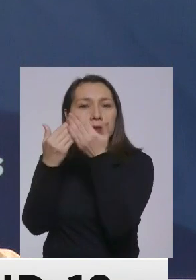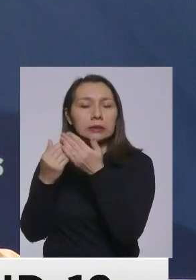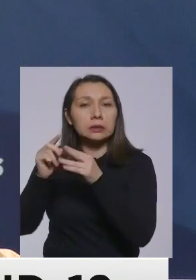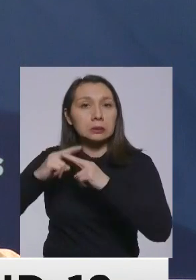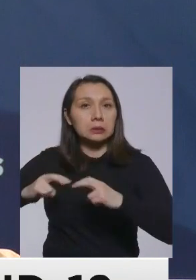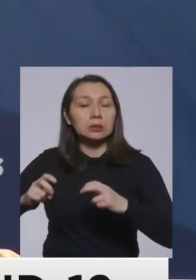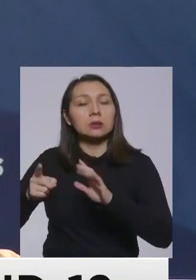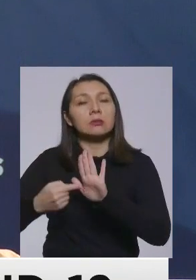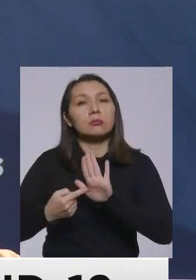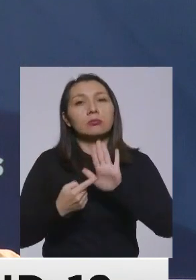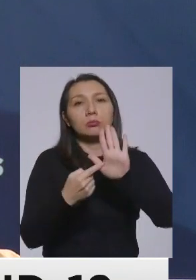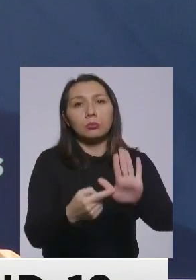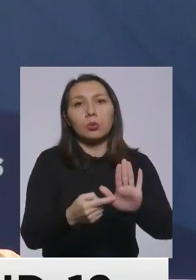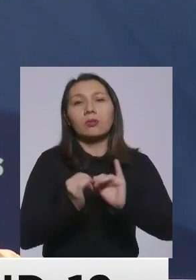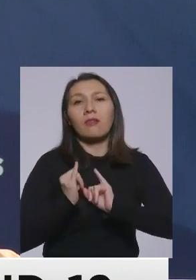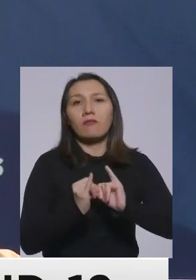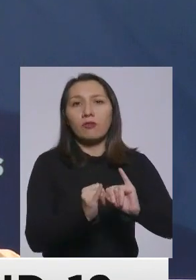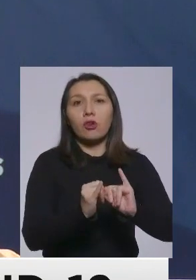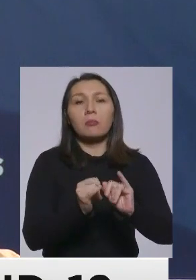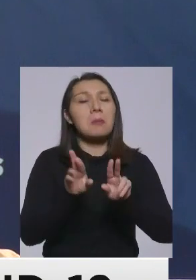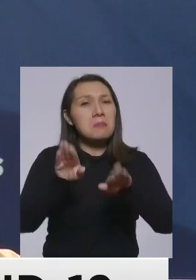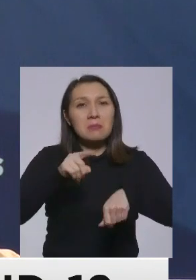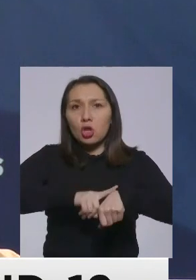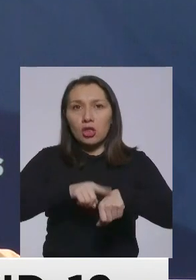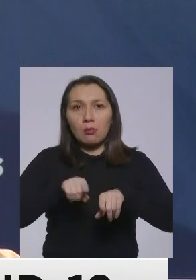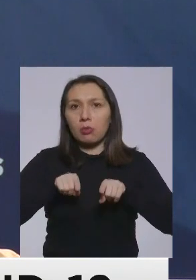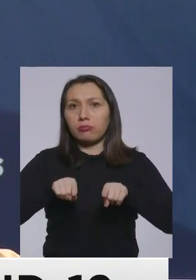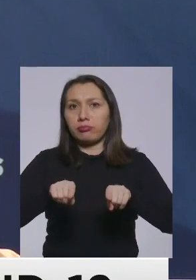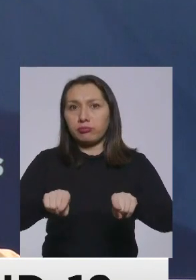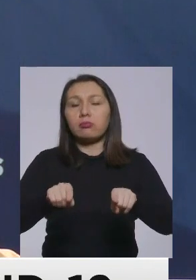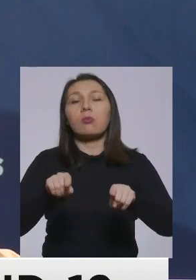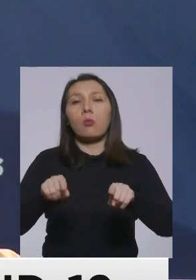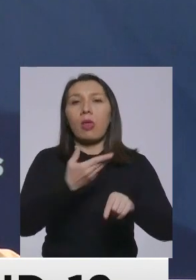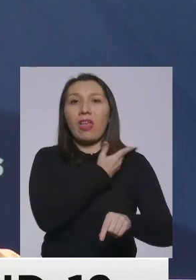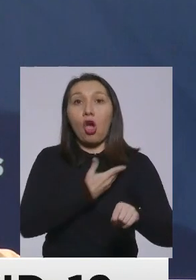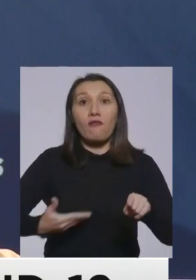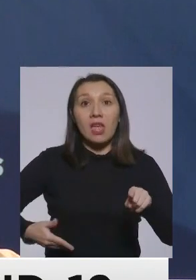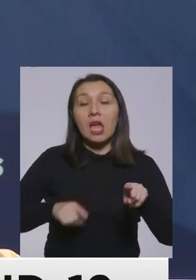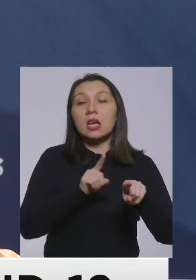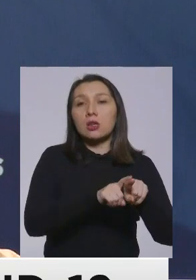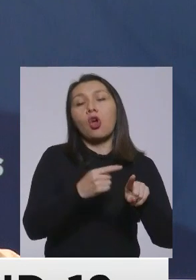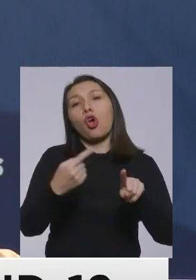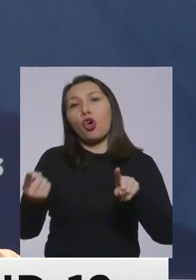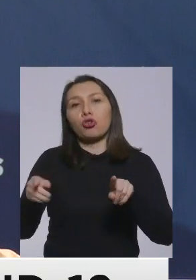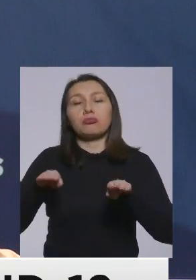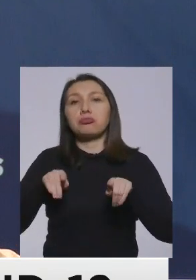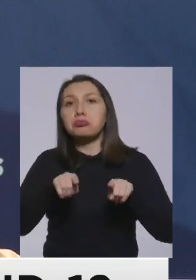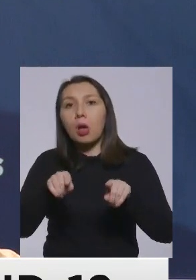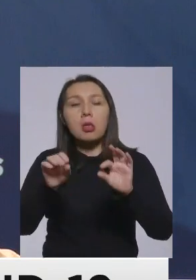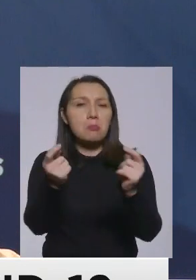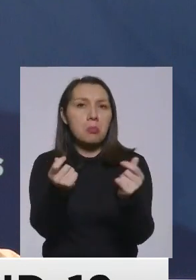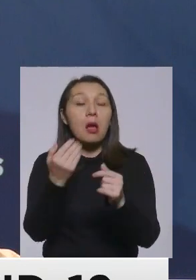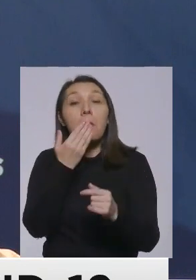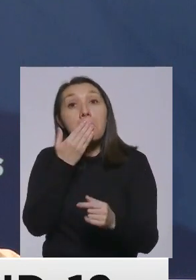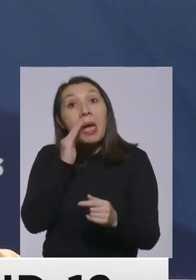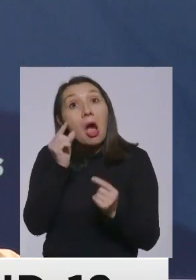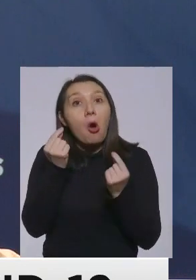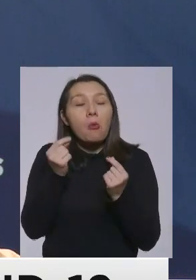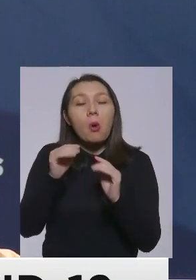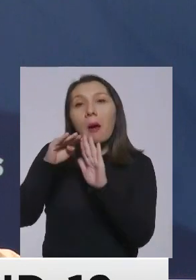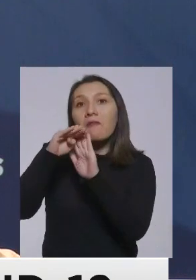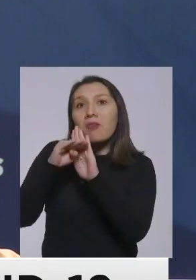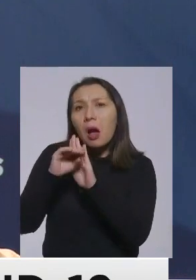emite informes paralelos a los informes del gobierno esta leve mejoría sin embargo